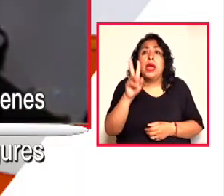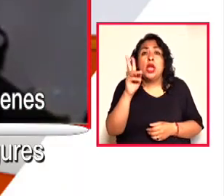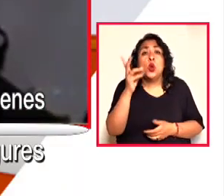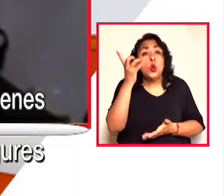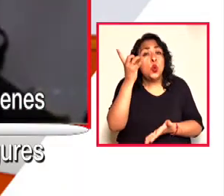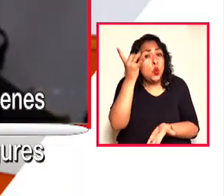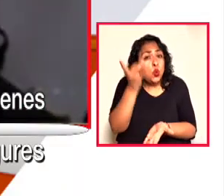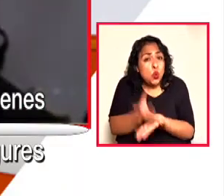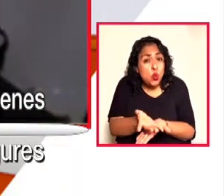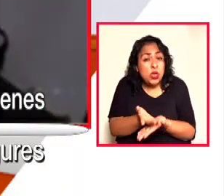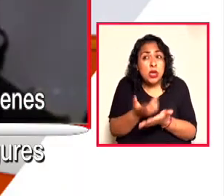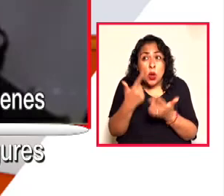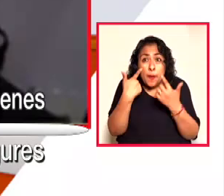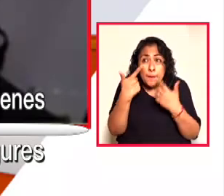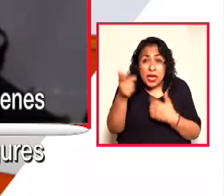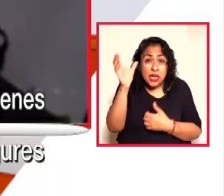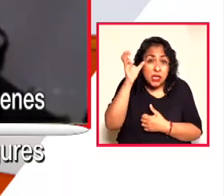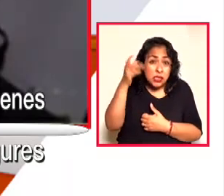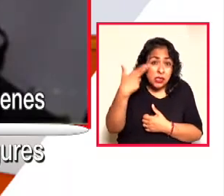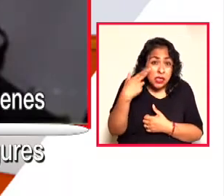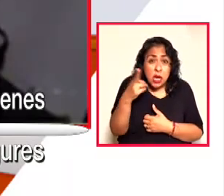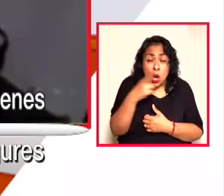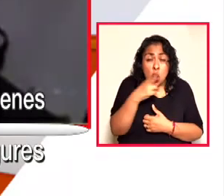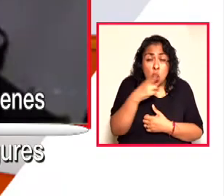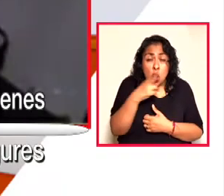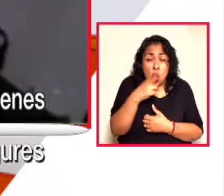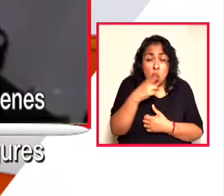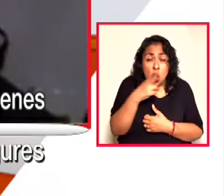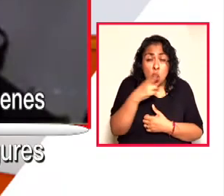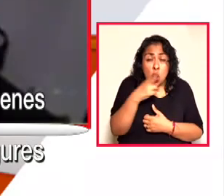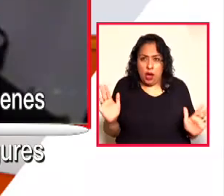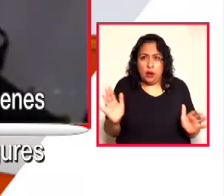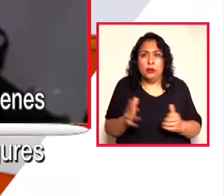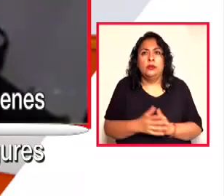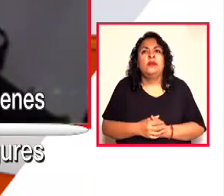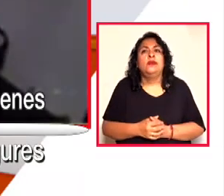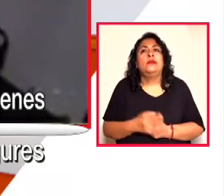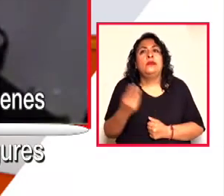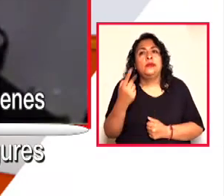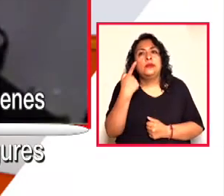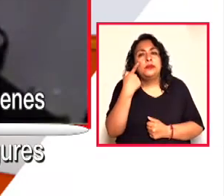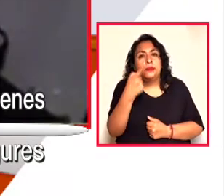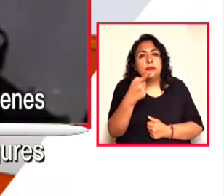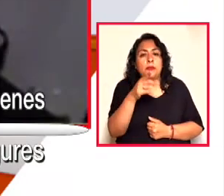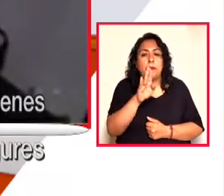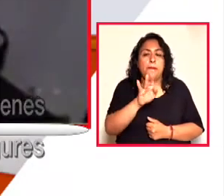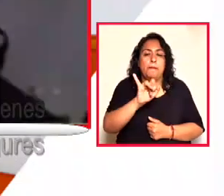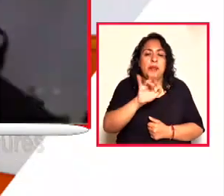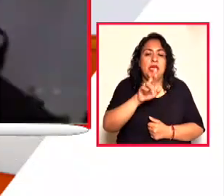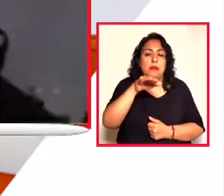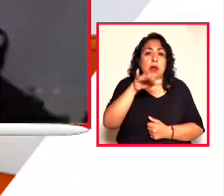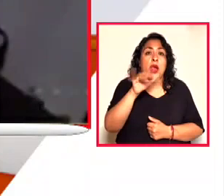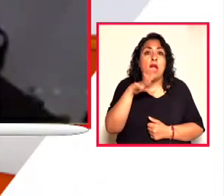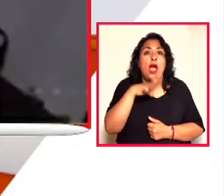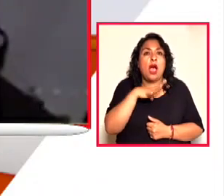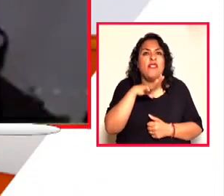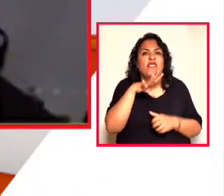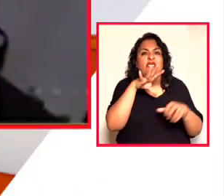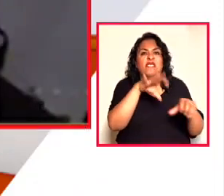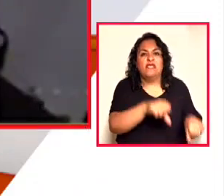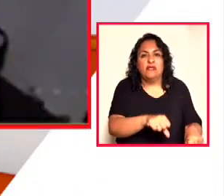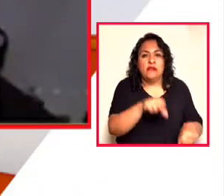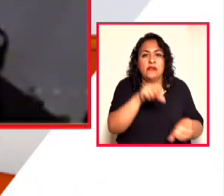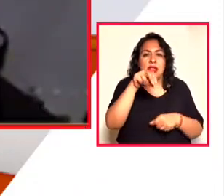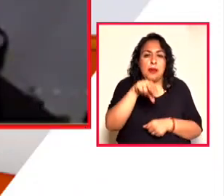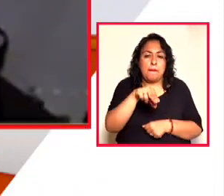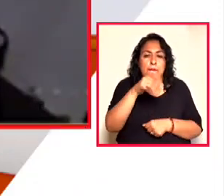solamente viendo hacia China y Rusia. Hay que considerar lo que está ocurriendo en Birmania, donde ocurrió el golpe de Estado, en Myanmar,